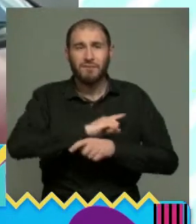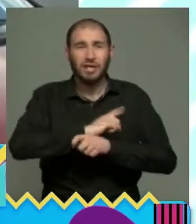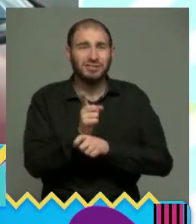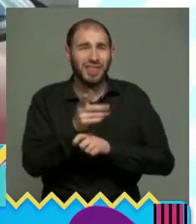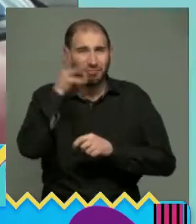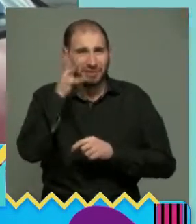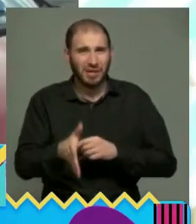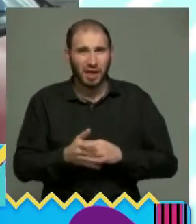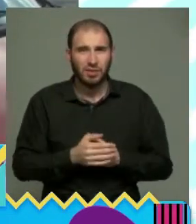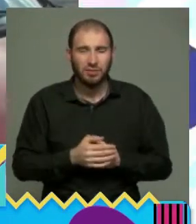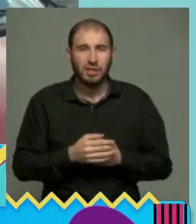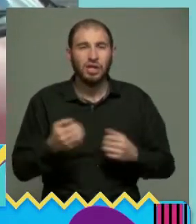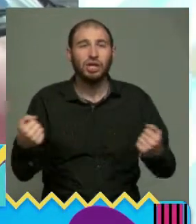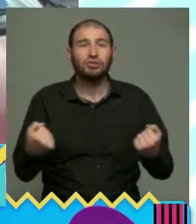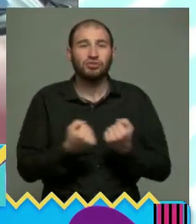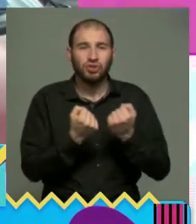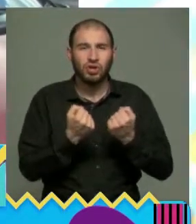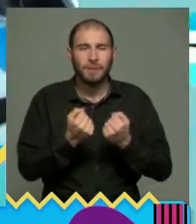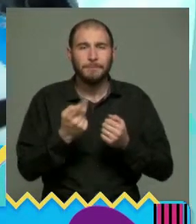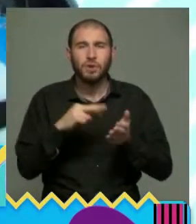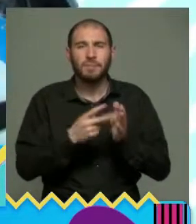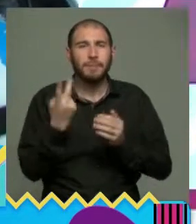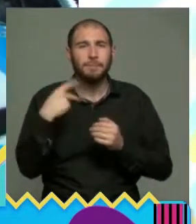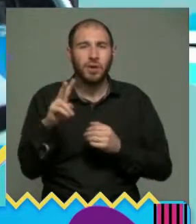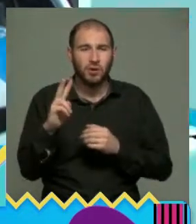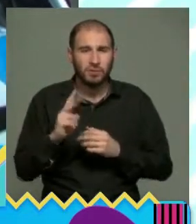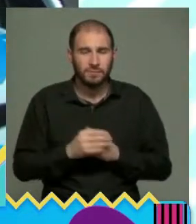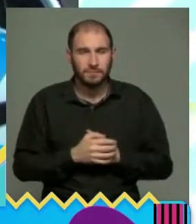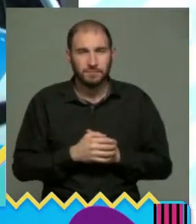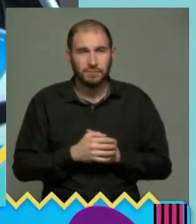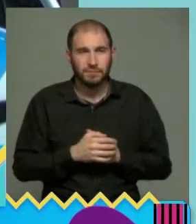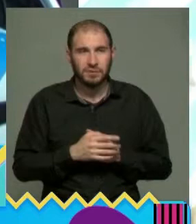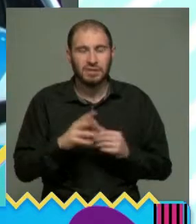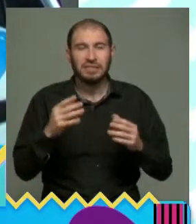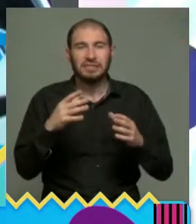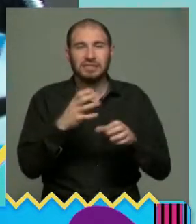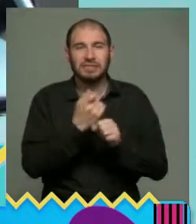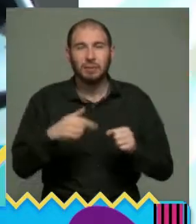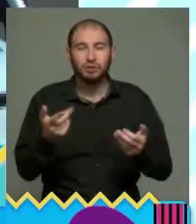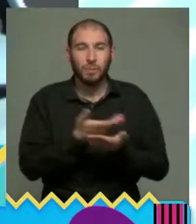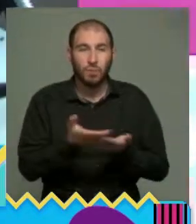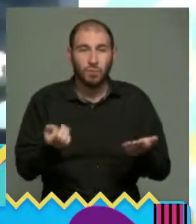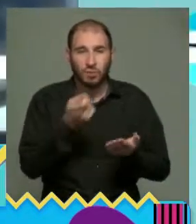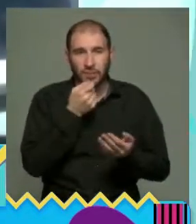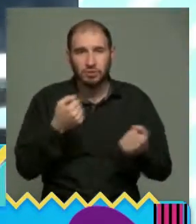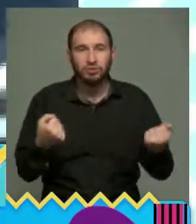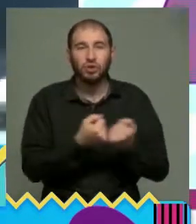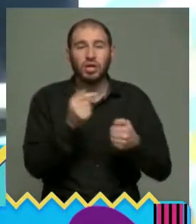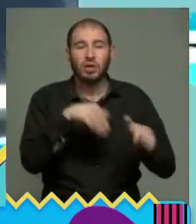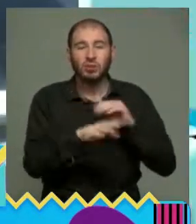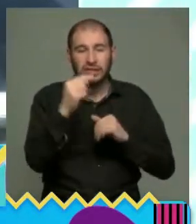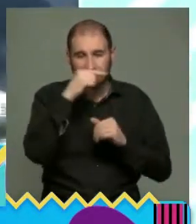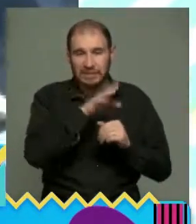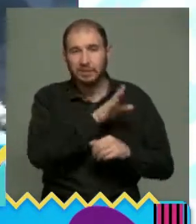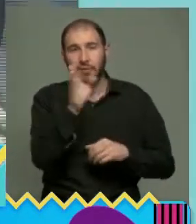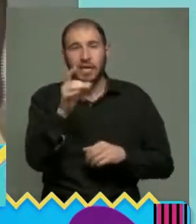velocidades, y los accidentes más resonantes que tienen que ver con los transportes públicos de pasajeros, como es el accidente en la Ruta 7 yendo